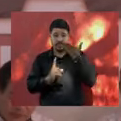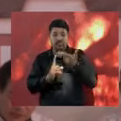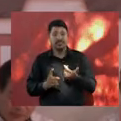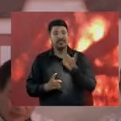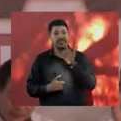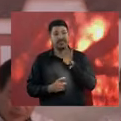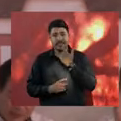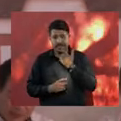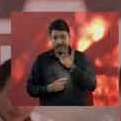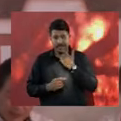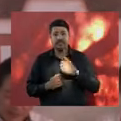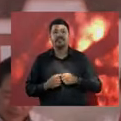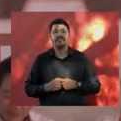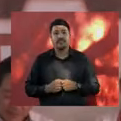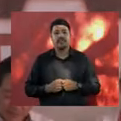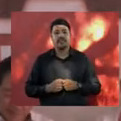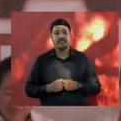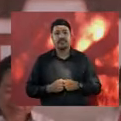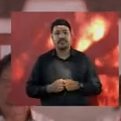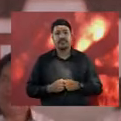Obrador.